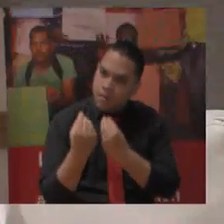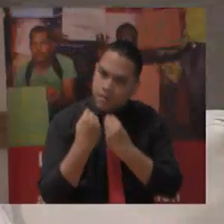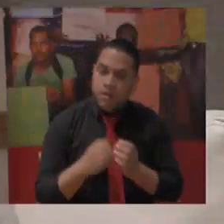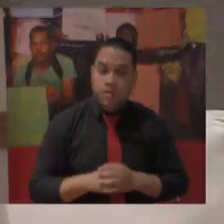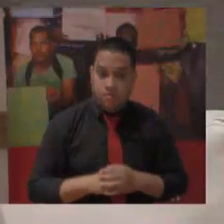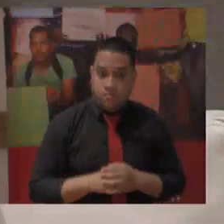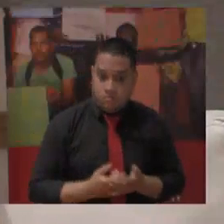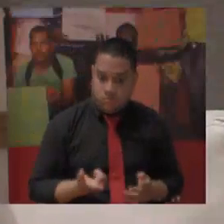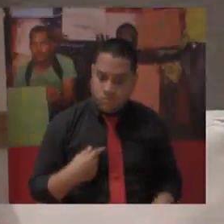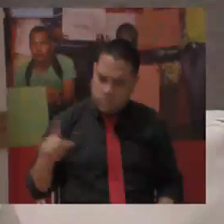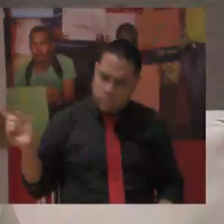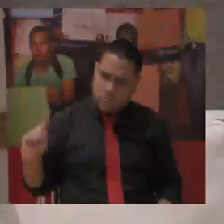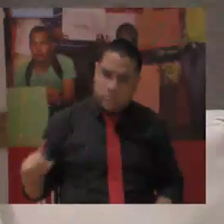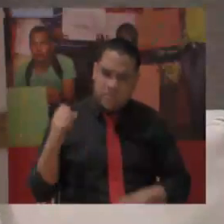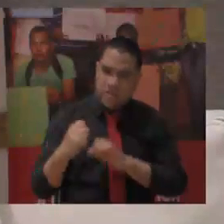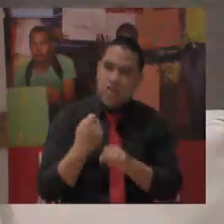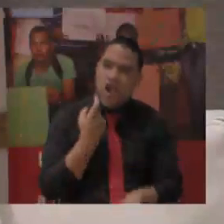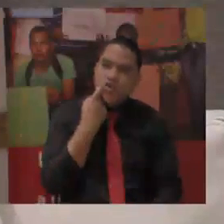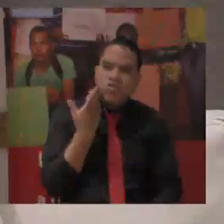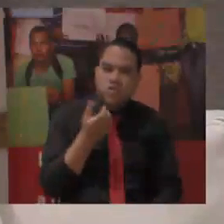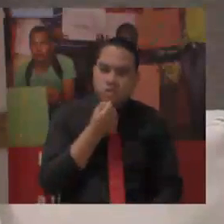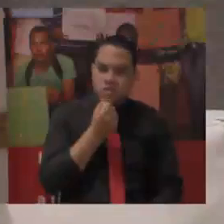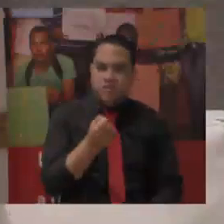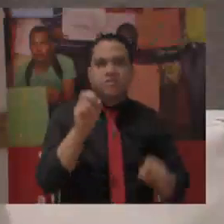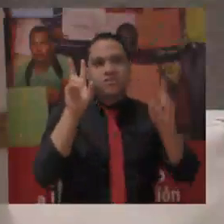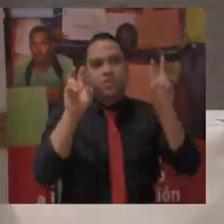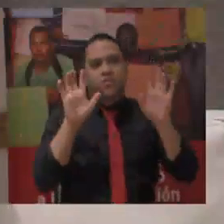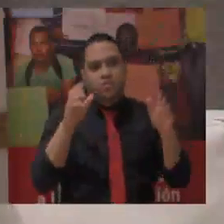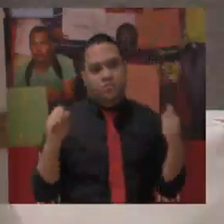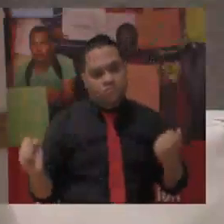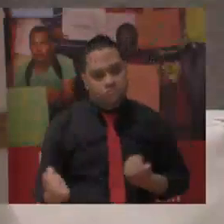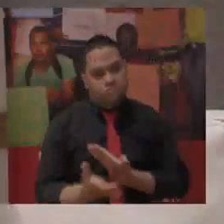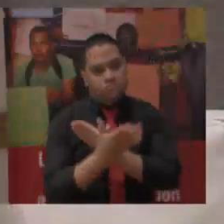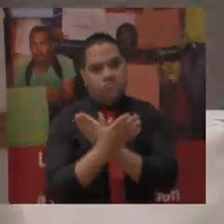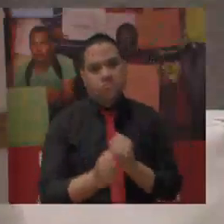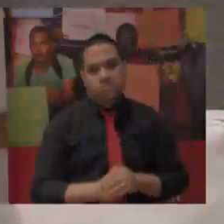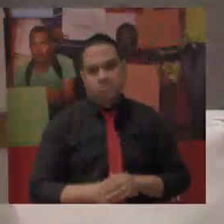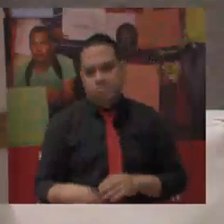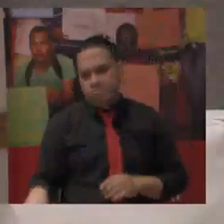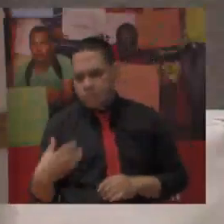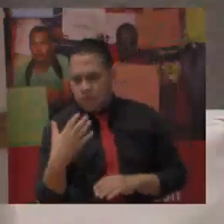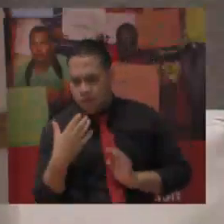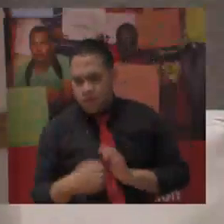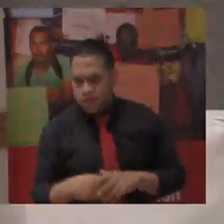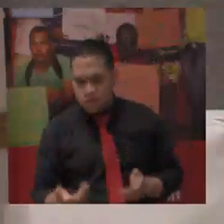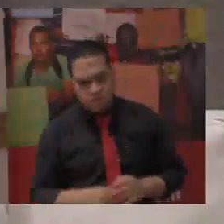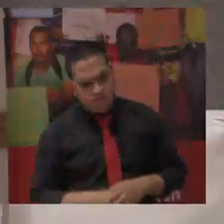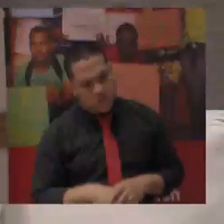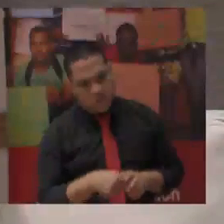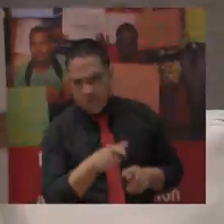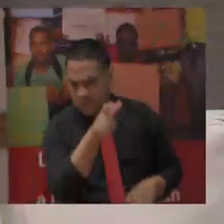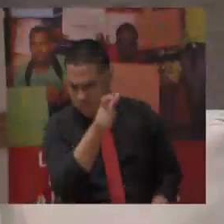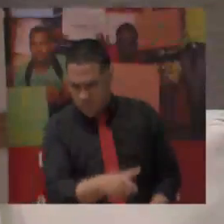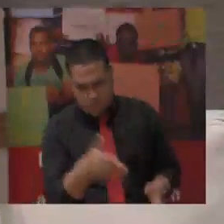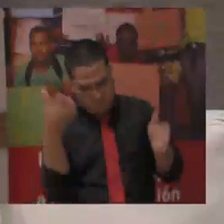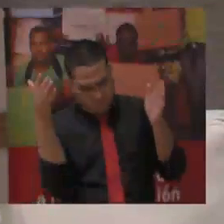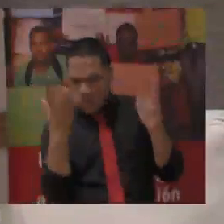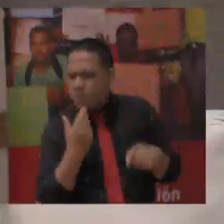Toda la vida lo he dicho, ayer había una entrevista en La República donde me decían: si usted pudiera poner en la lápida el día que se muera